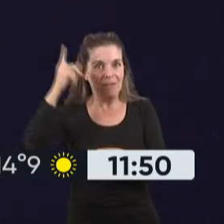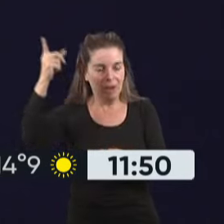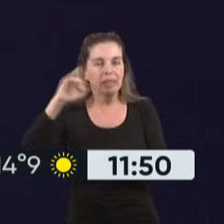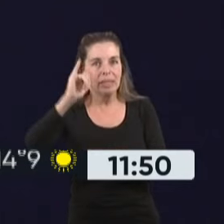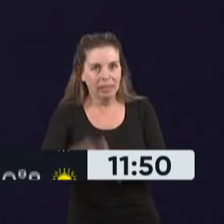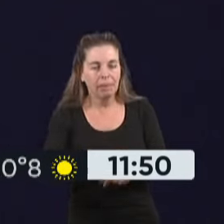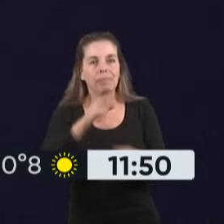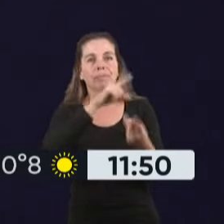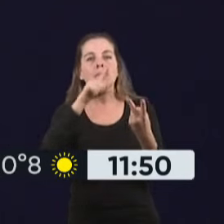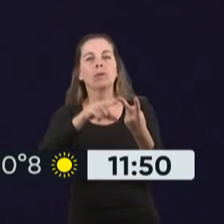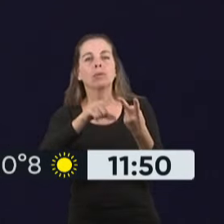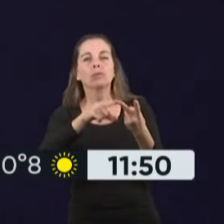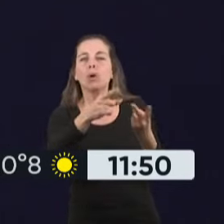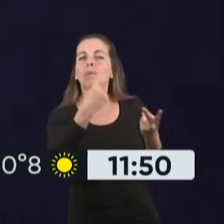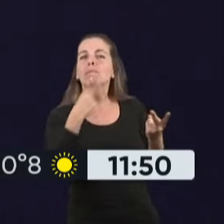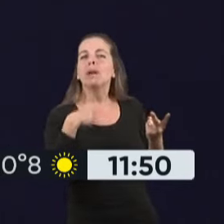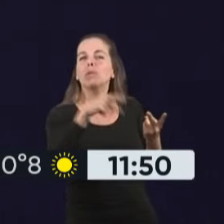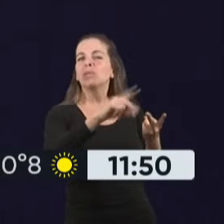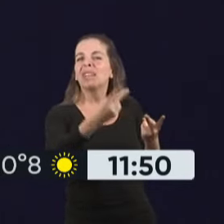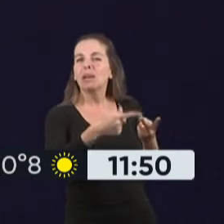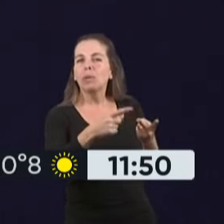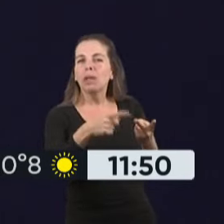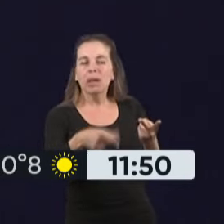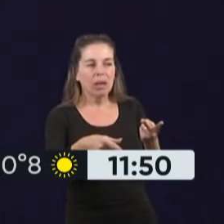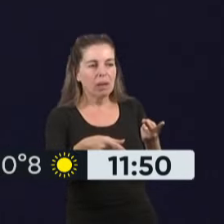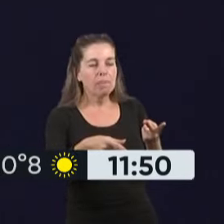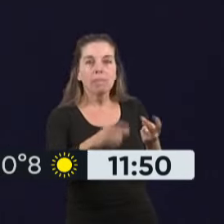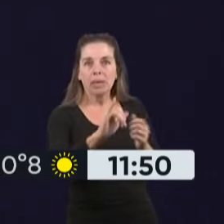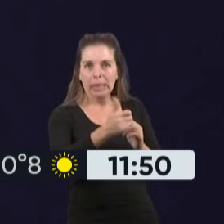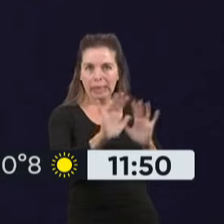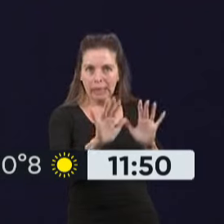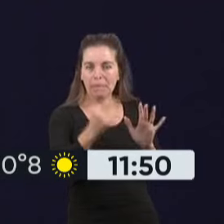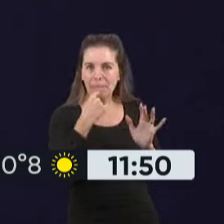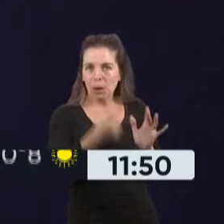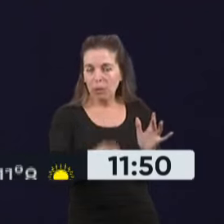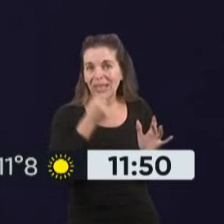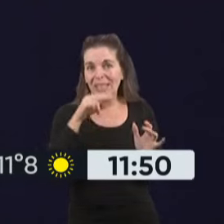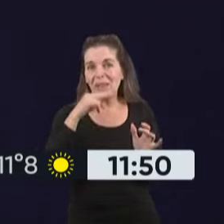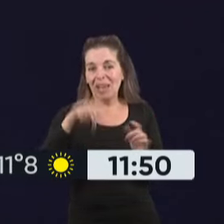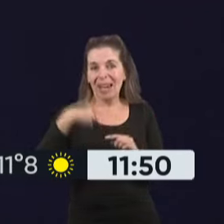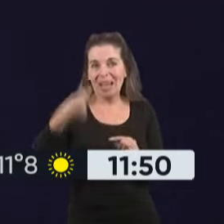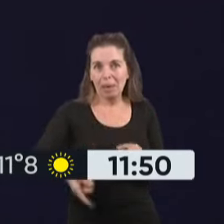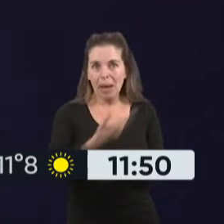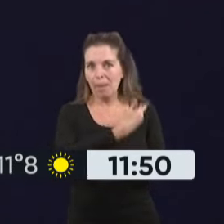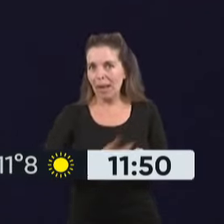Y con respecto... ¿Me habías hecho alguna otra pregunta? Discúlpame. Si va a ir a despedir a la delegación argentina.